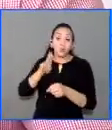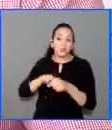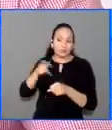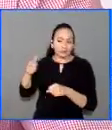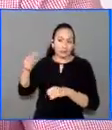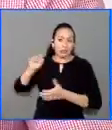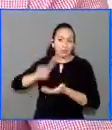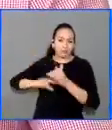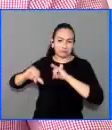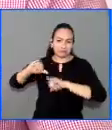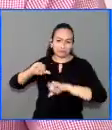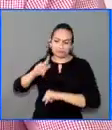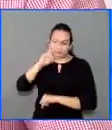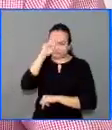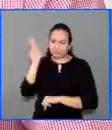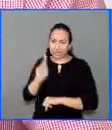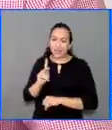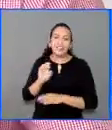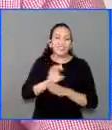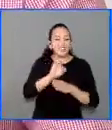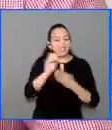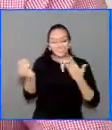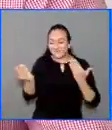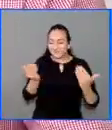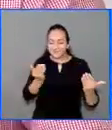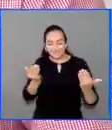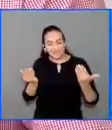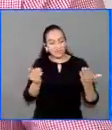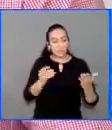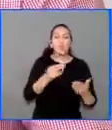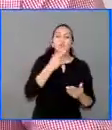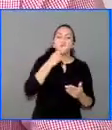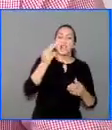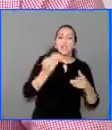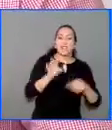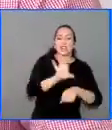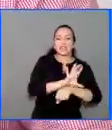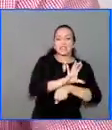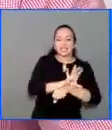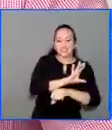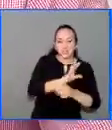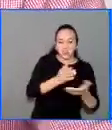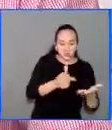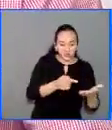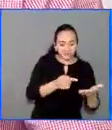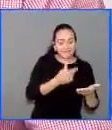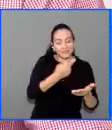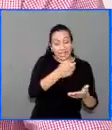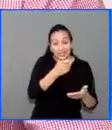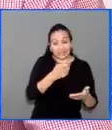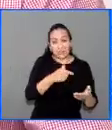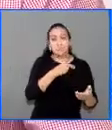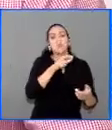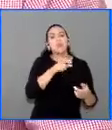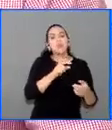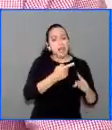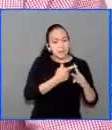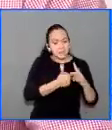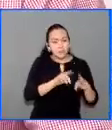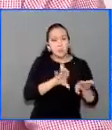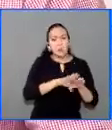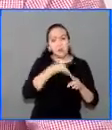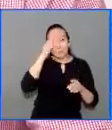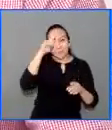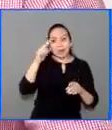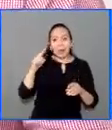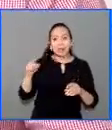tiene una serie de recomendaciones. Actualmente el cigarrillo electrónico está diseñado desde su inicio para